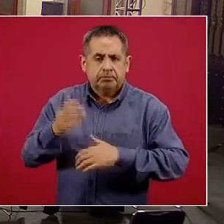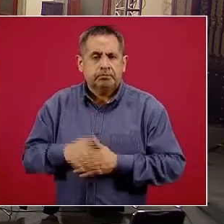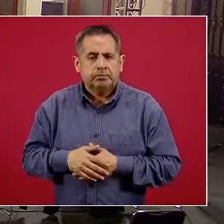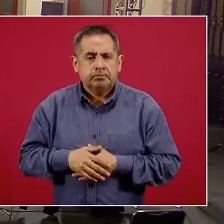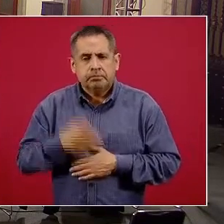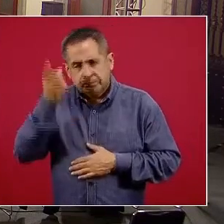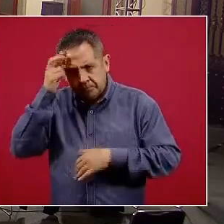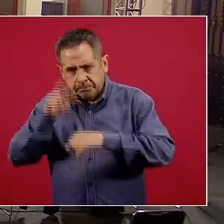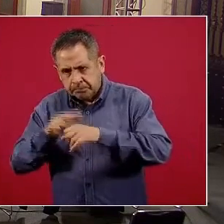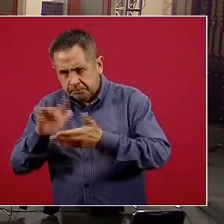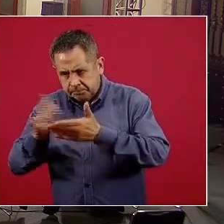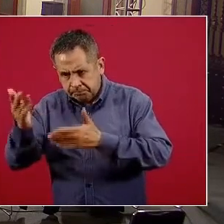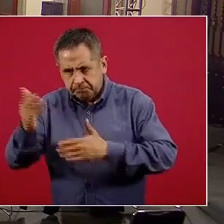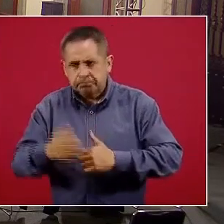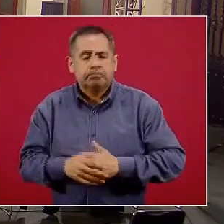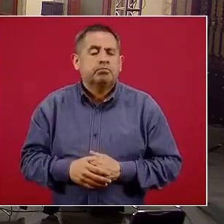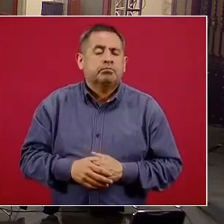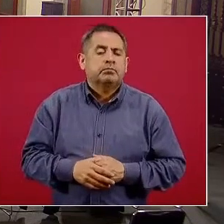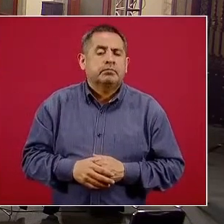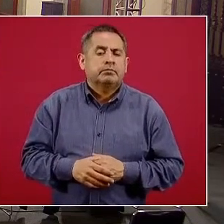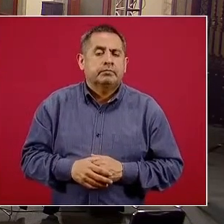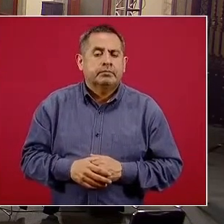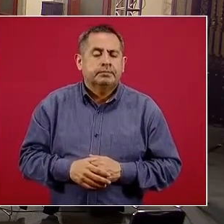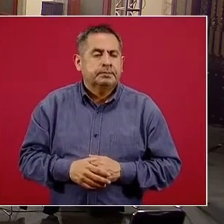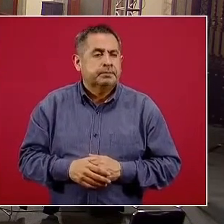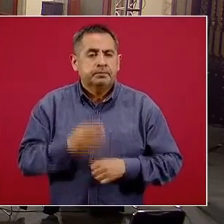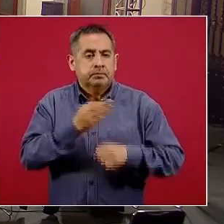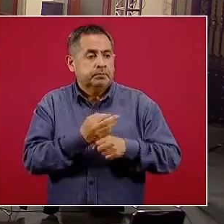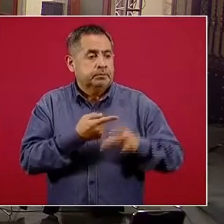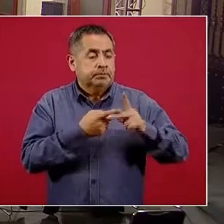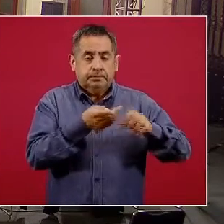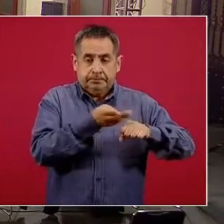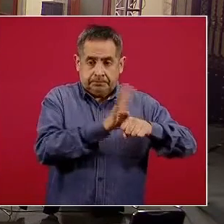director. Al empezar a coexistir